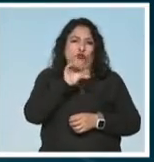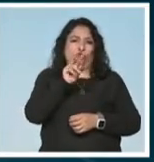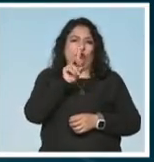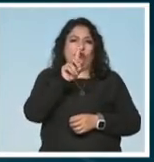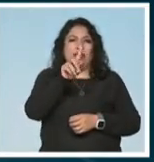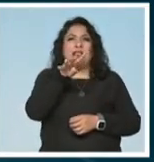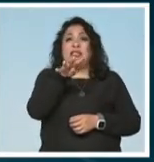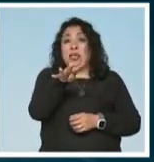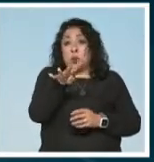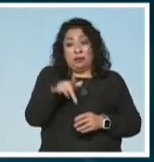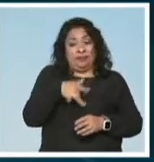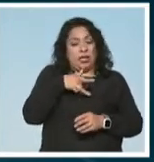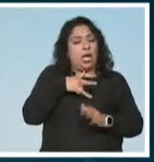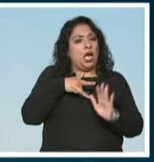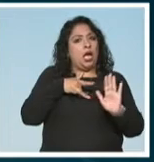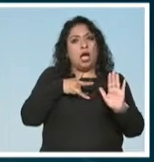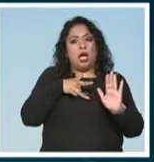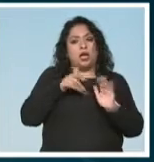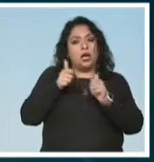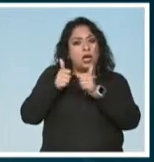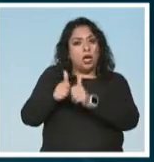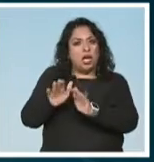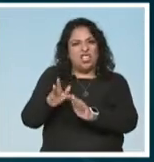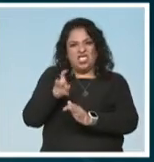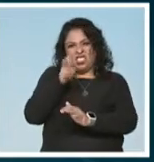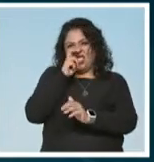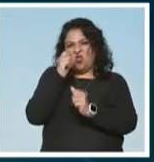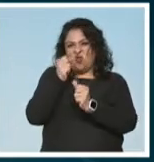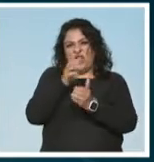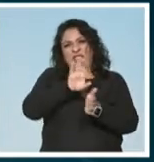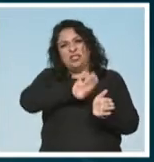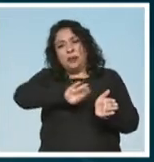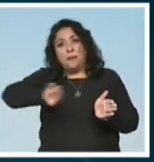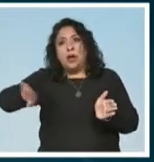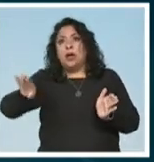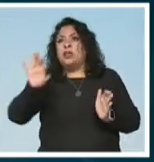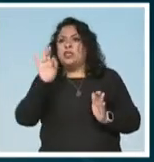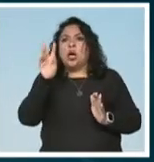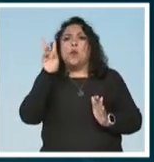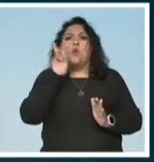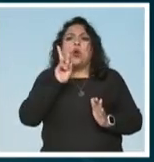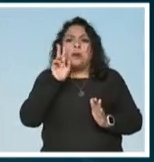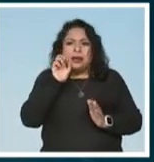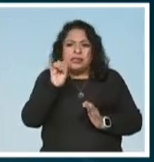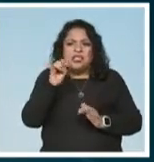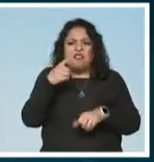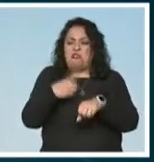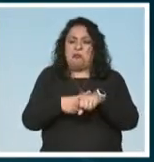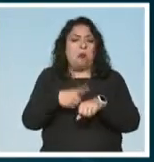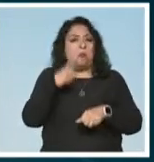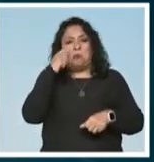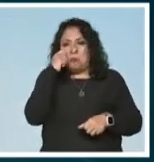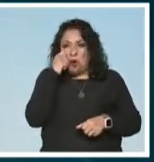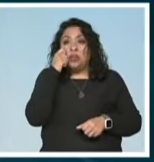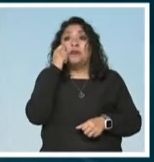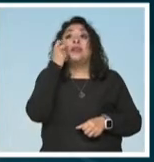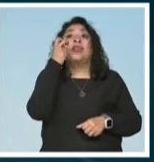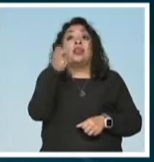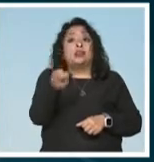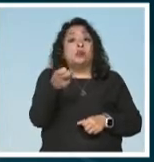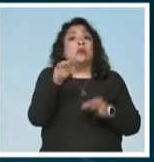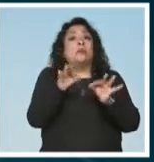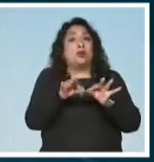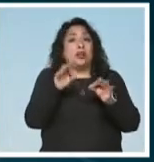COVID-19, simplemente mantienen una cuarentena mucho, muy estricta, aún sin estar probada la propia enfermedad. Esto ha llevado a una tasa